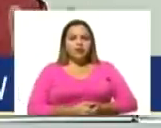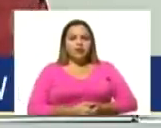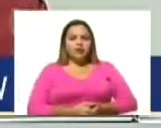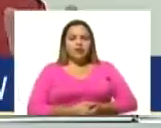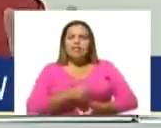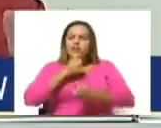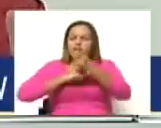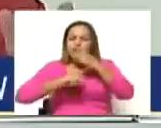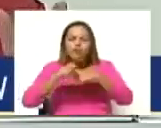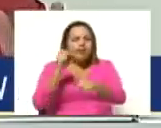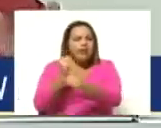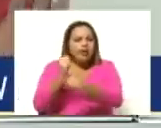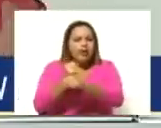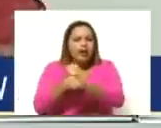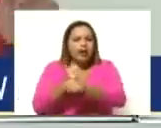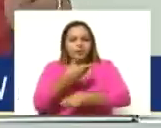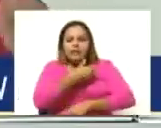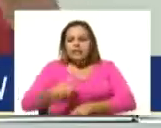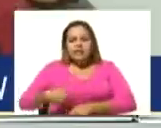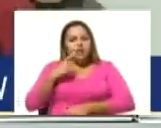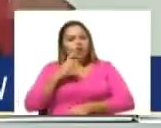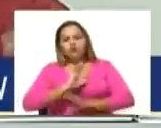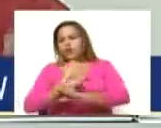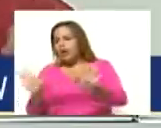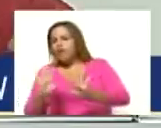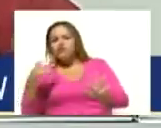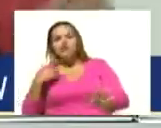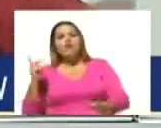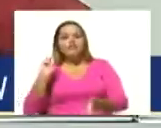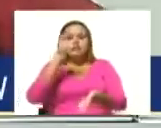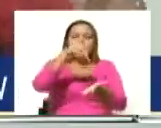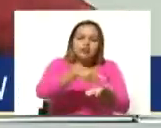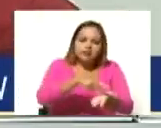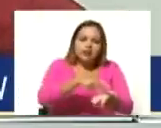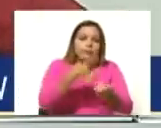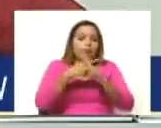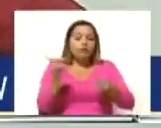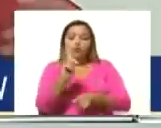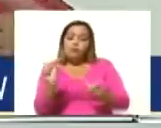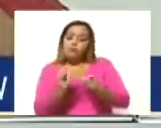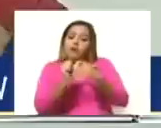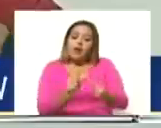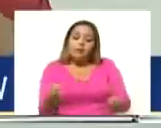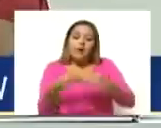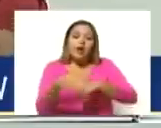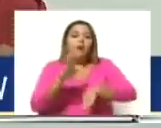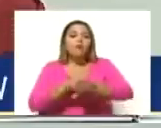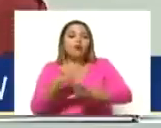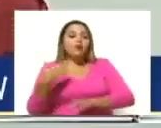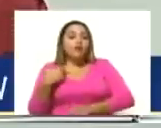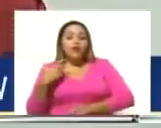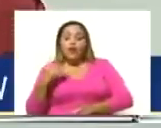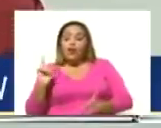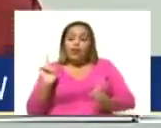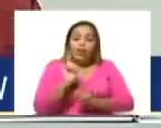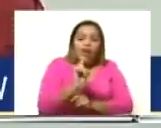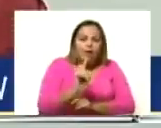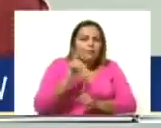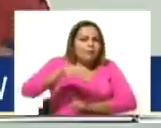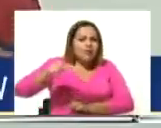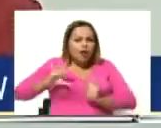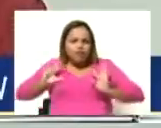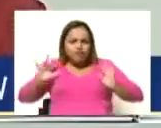tareas. El presidente inmediatamente dice, no, ya, yo vine, cumplí, hablé con ellos, pero no me voy a quedar más porque yo estoy aquí